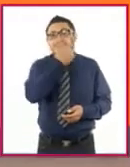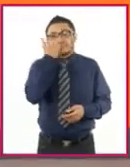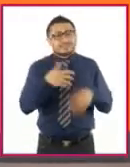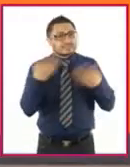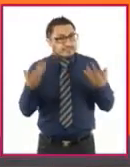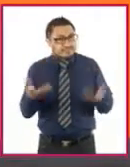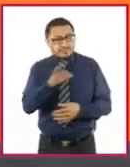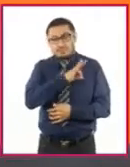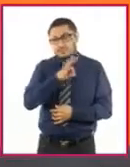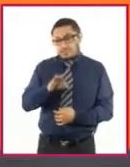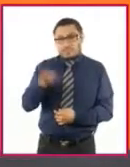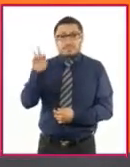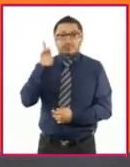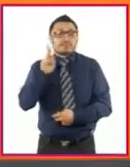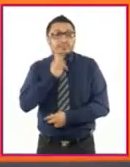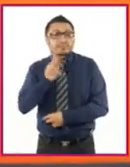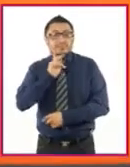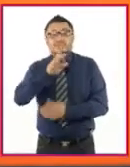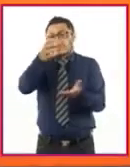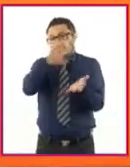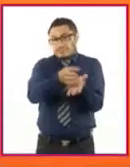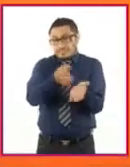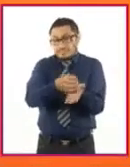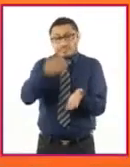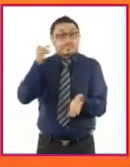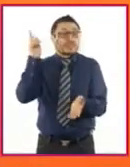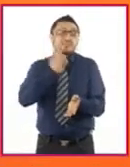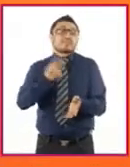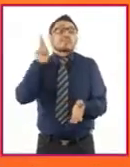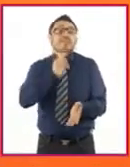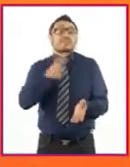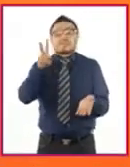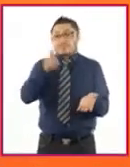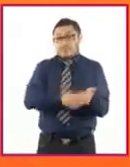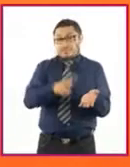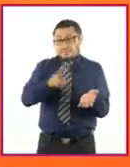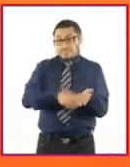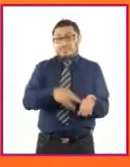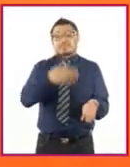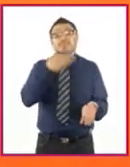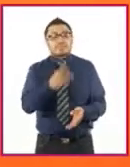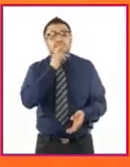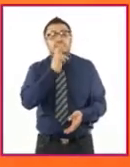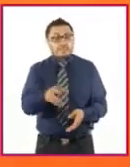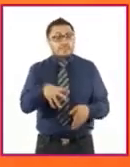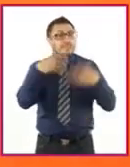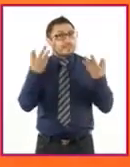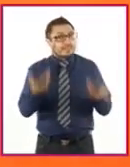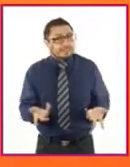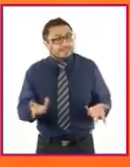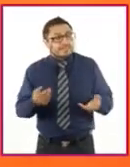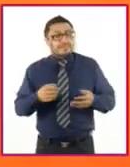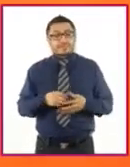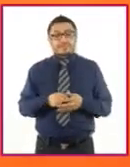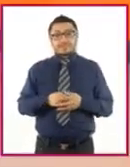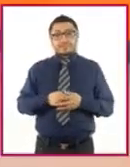pueden hacer la comprobación en su cuaderno para validar que la solución de la ecuación es correcta.